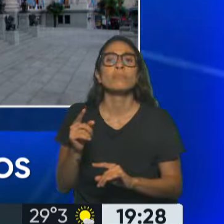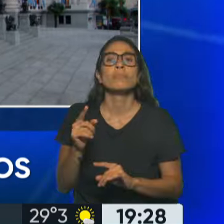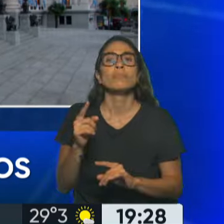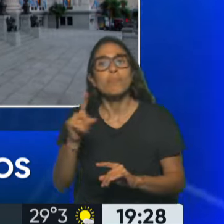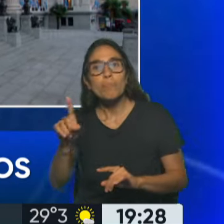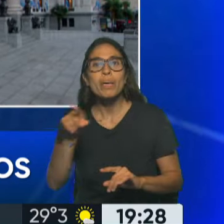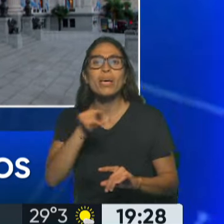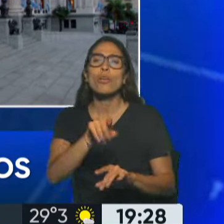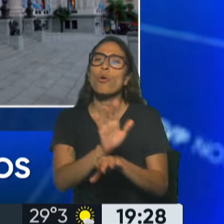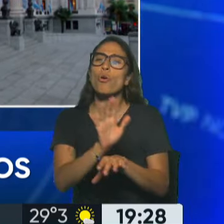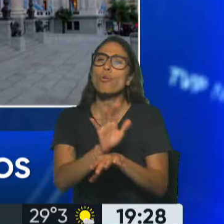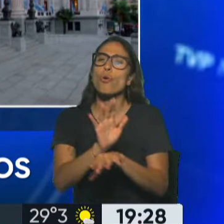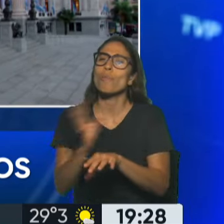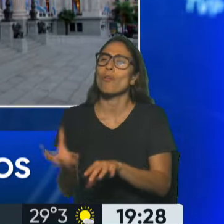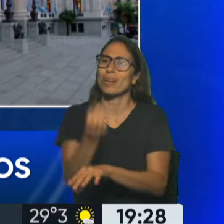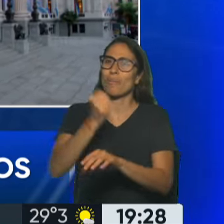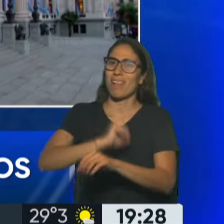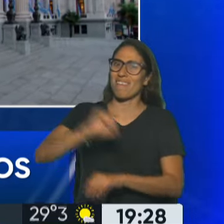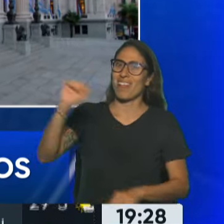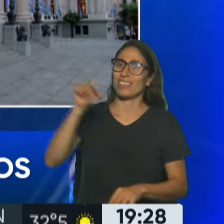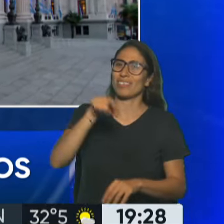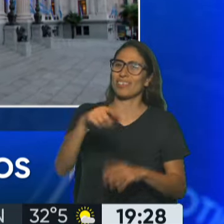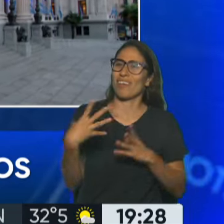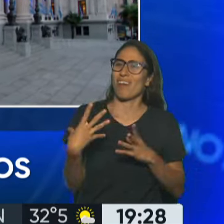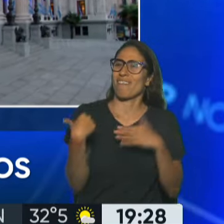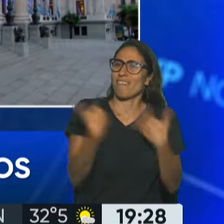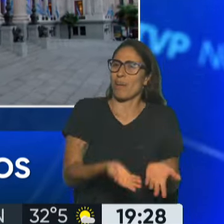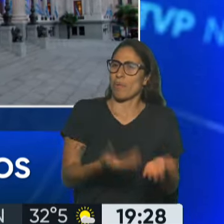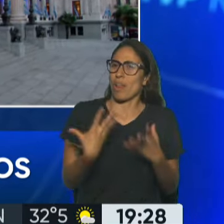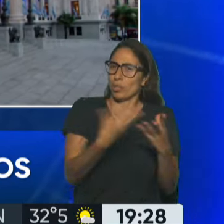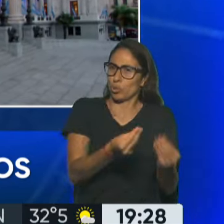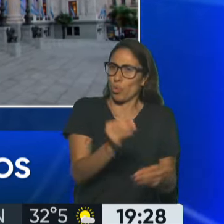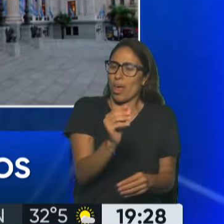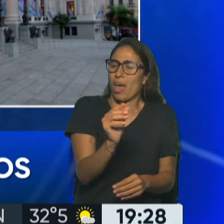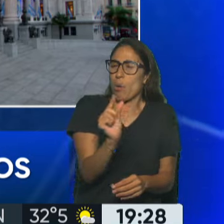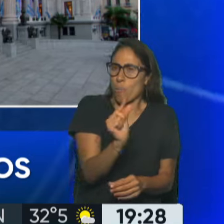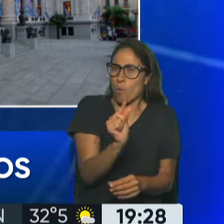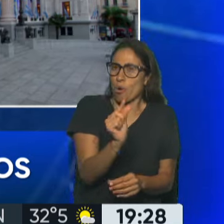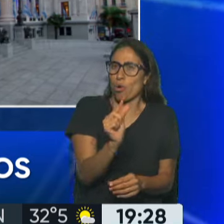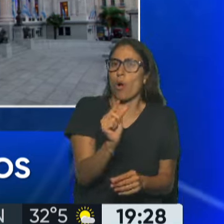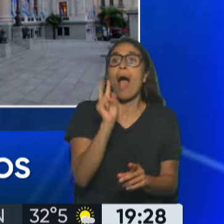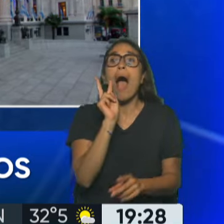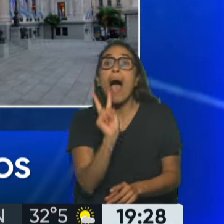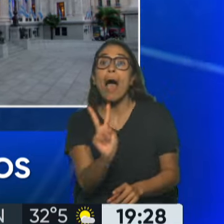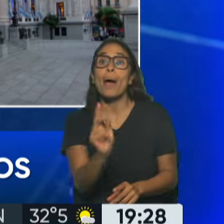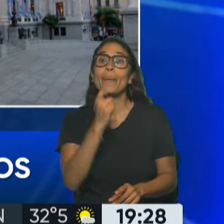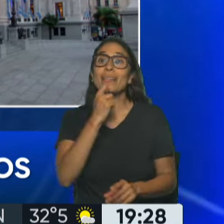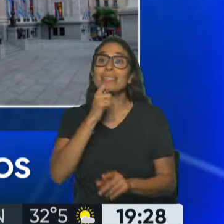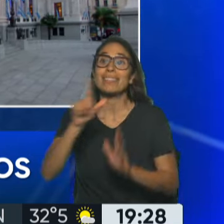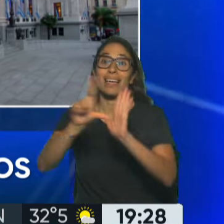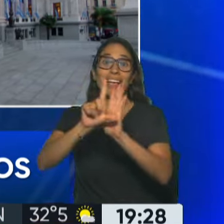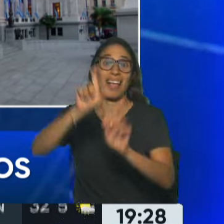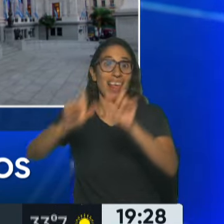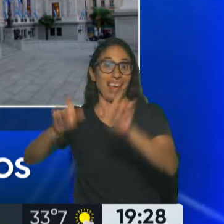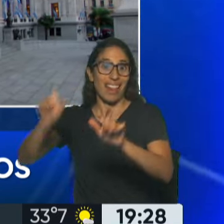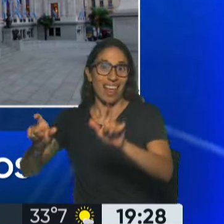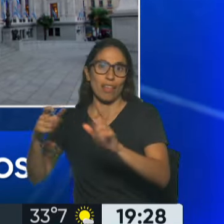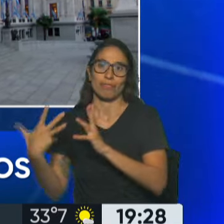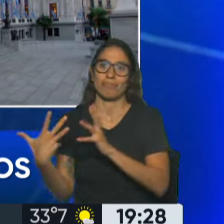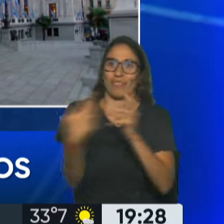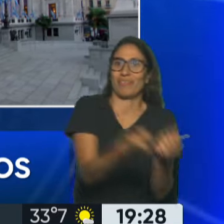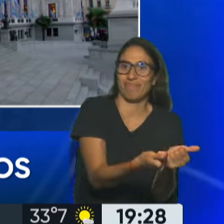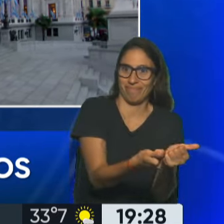legisladores para que no tengan margen de no acompañarlo eso es un poco la estrategia y de hecho la fallida ley